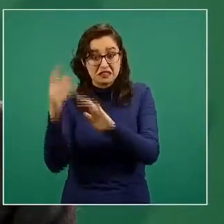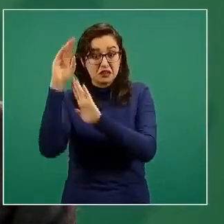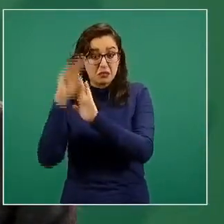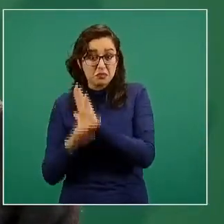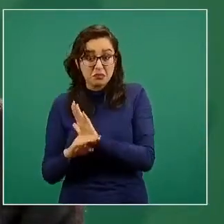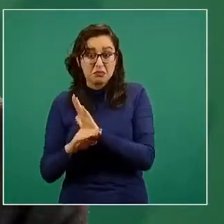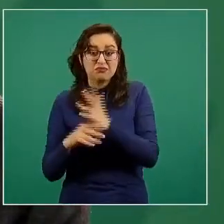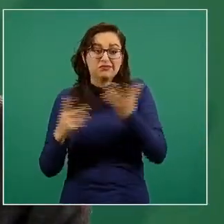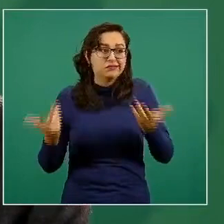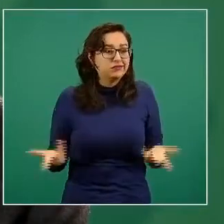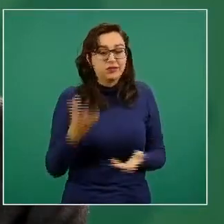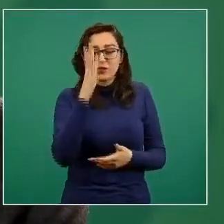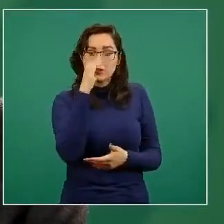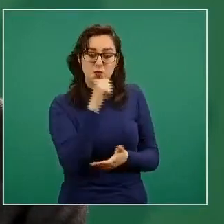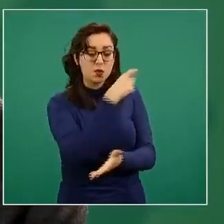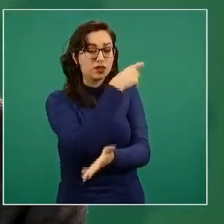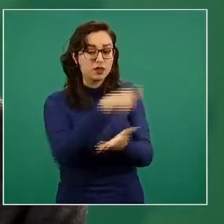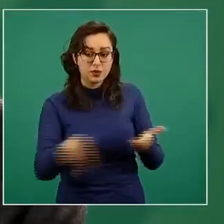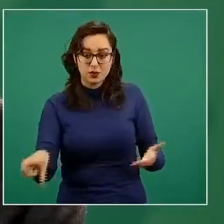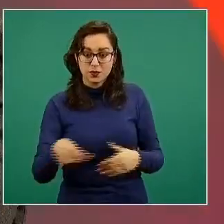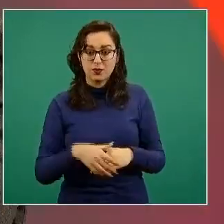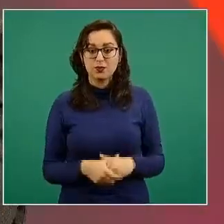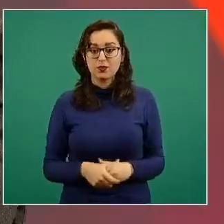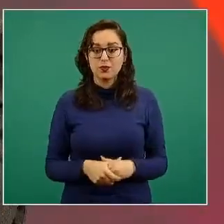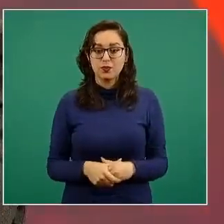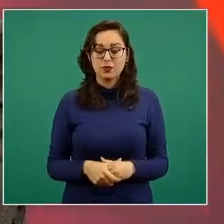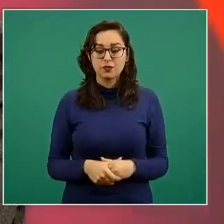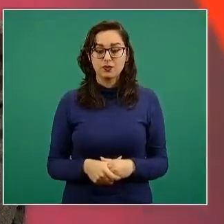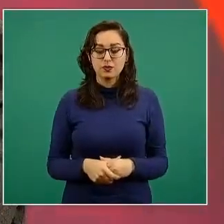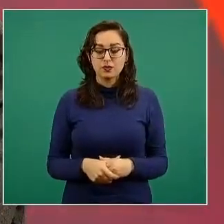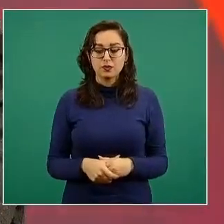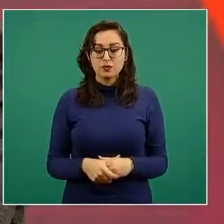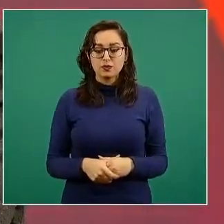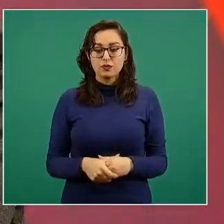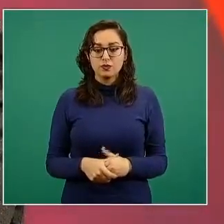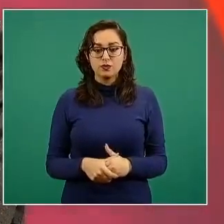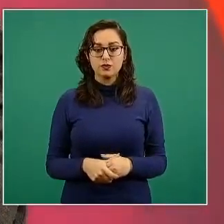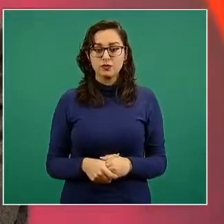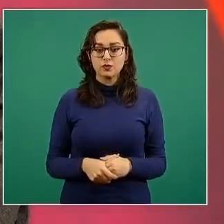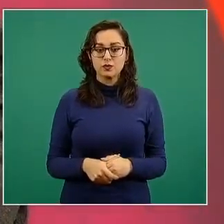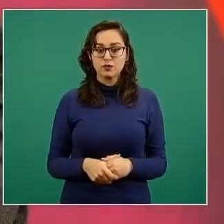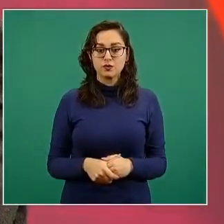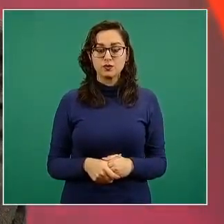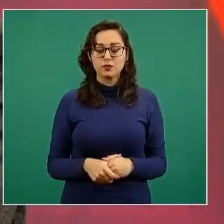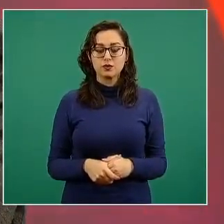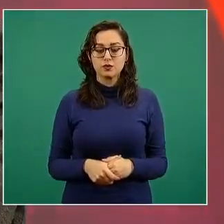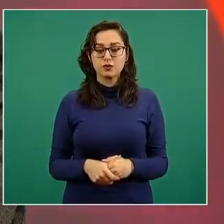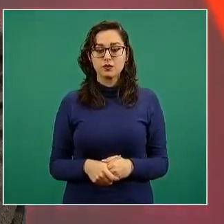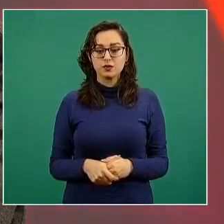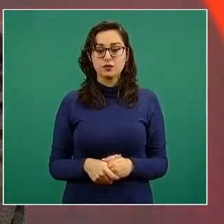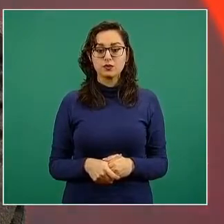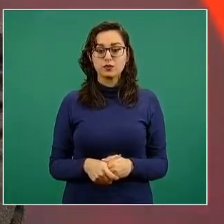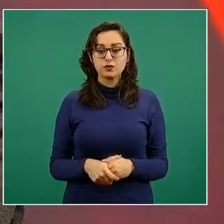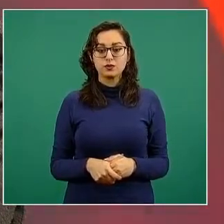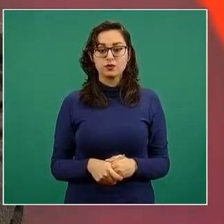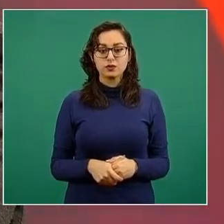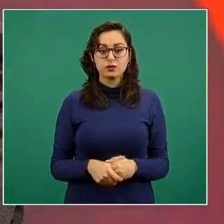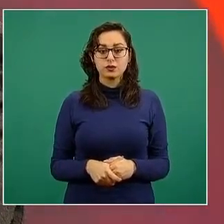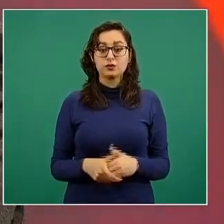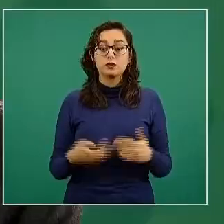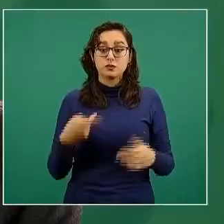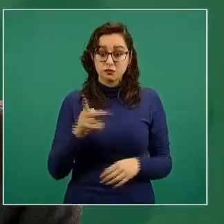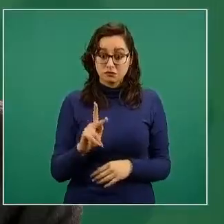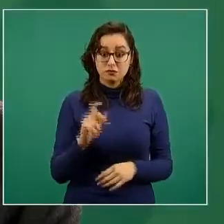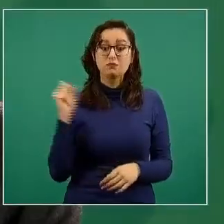recursos. Afortunadamente, en buena medida, con base en la resolución que se aceptó de manera casi